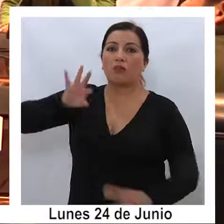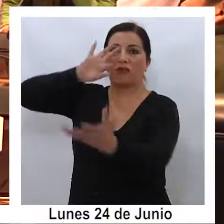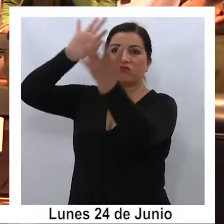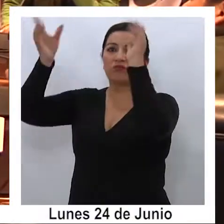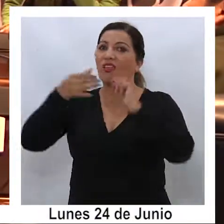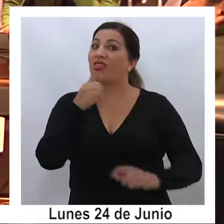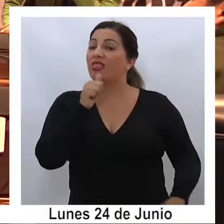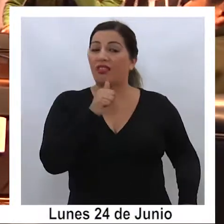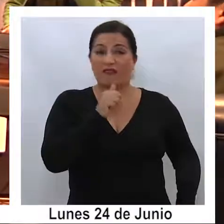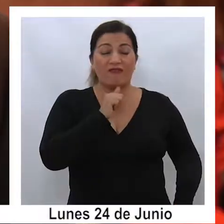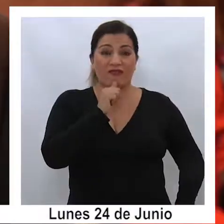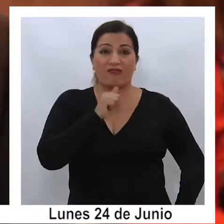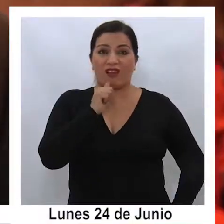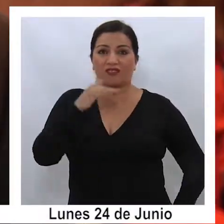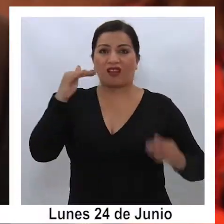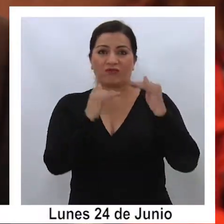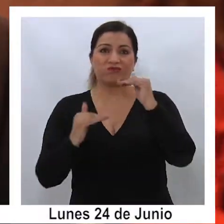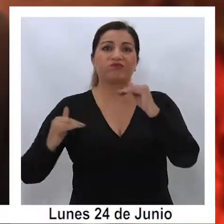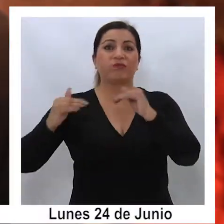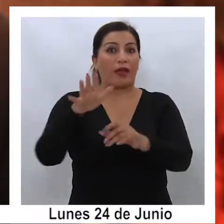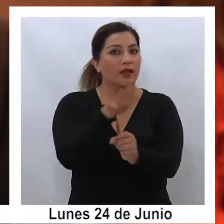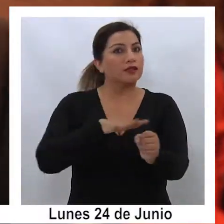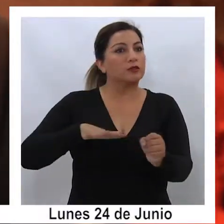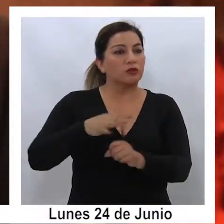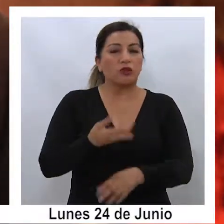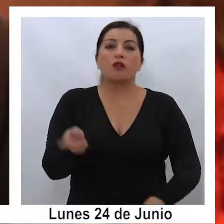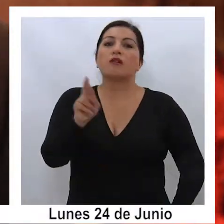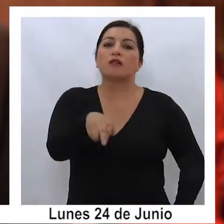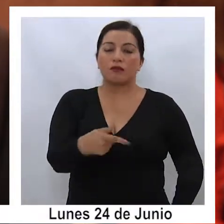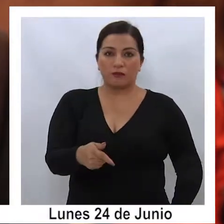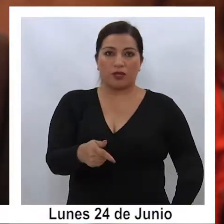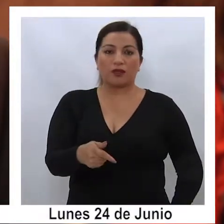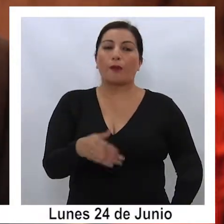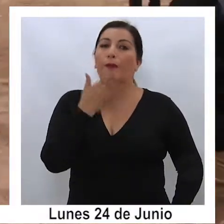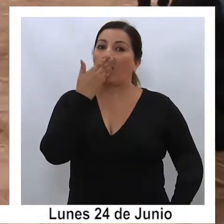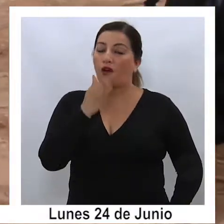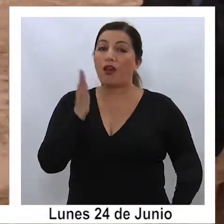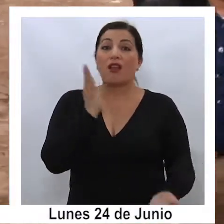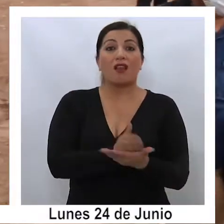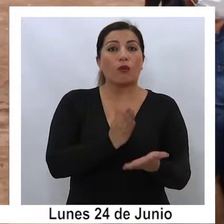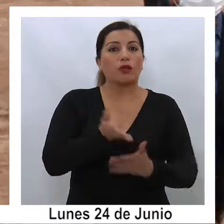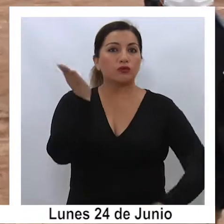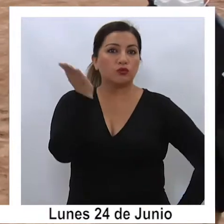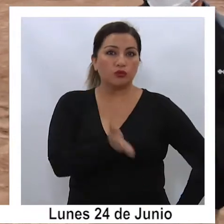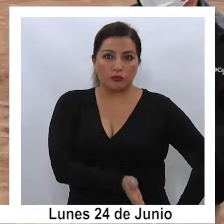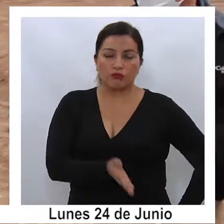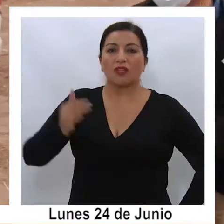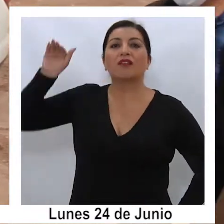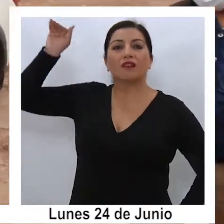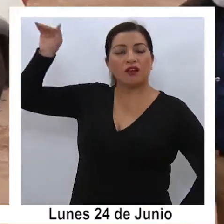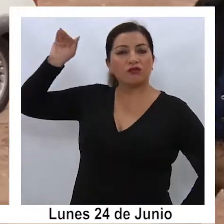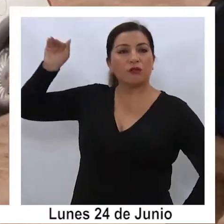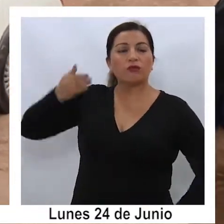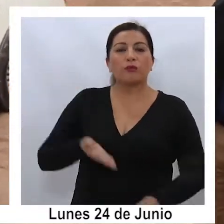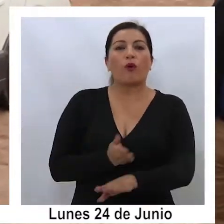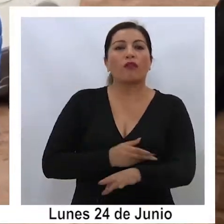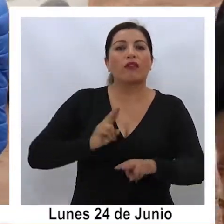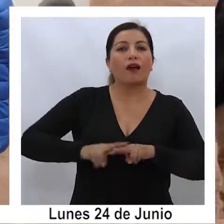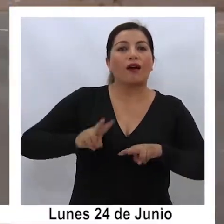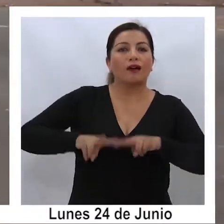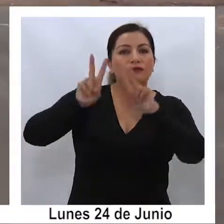a la altura de la situación, por lo cual reiteró la necesidad de suspender las clases en alto auspicio, un estudio